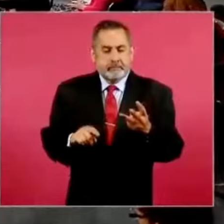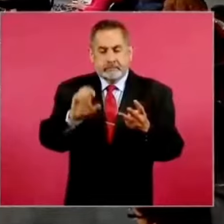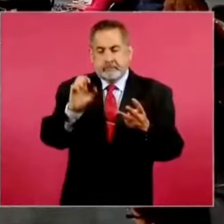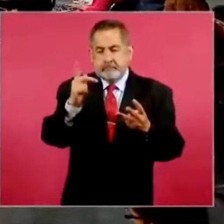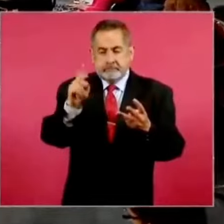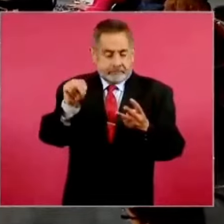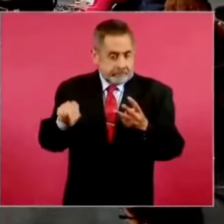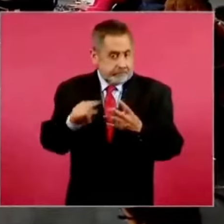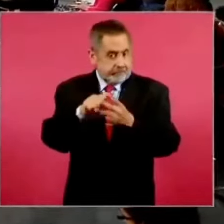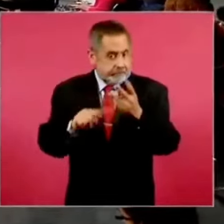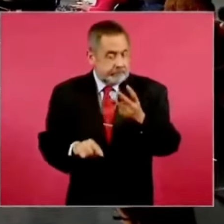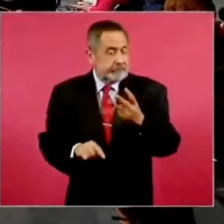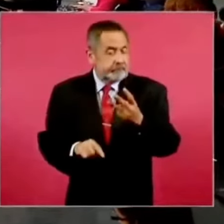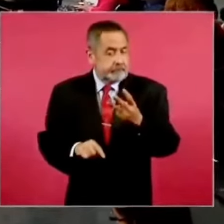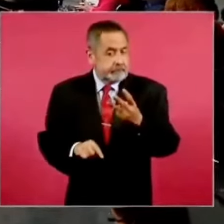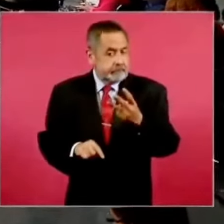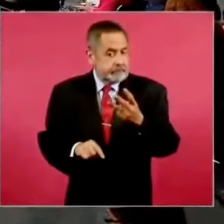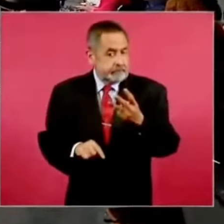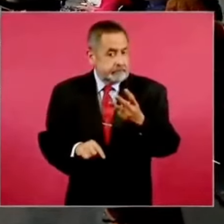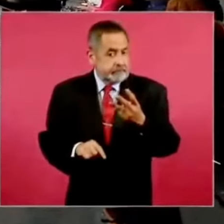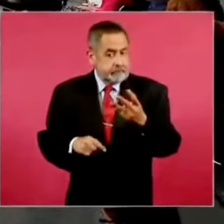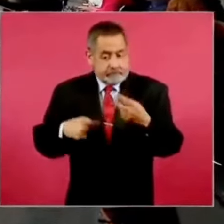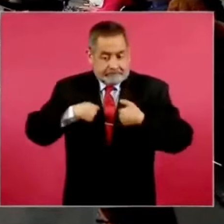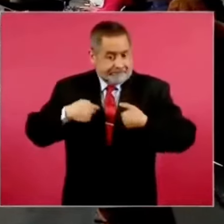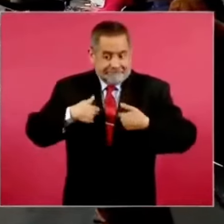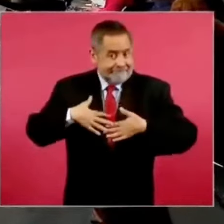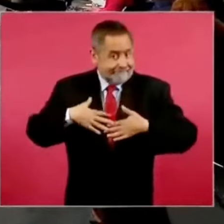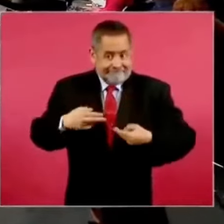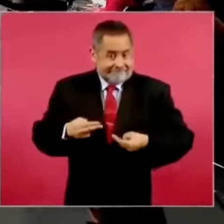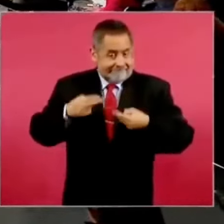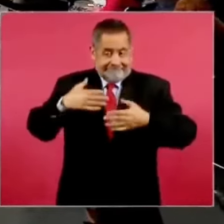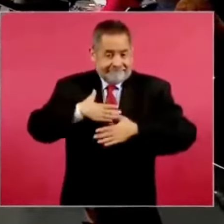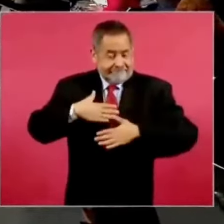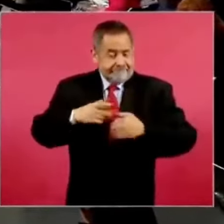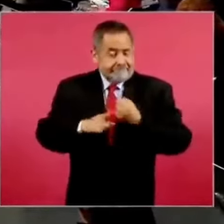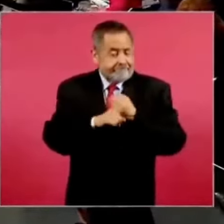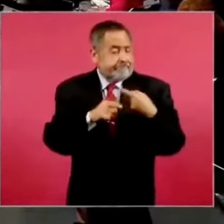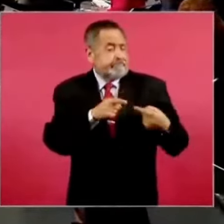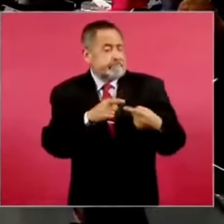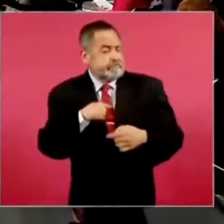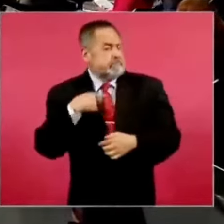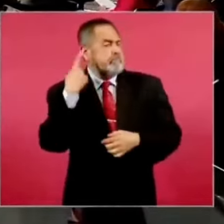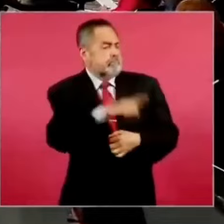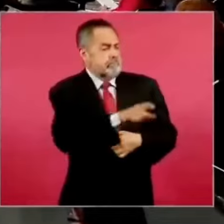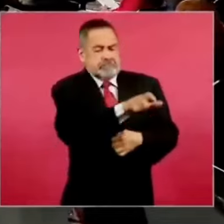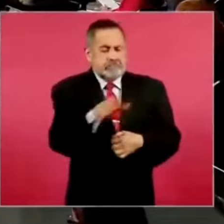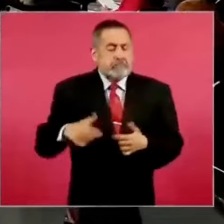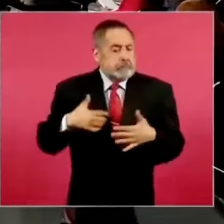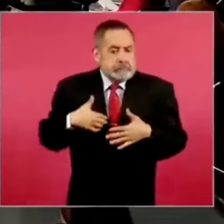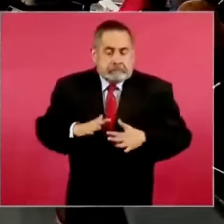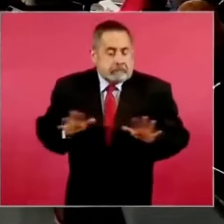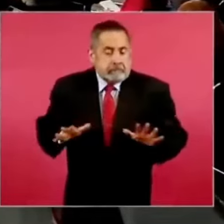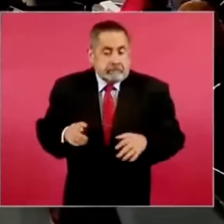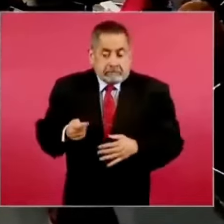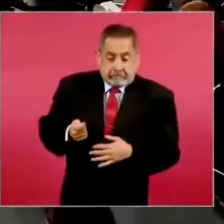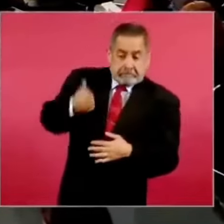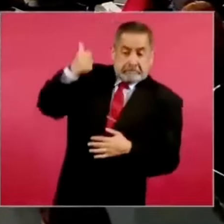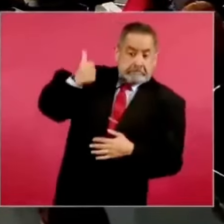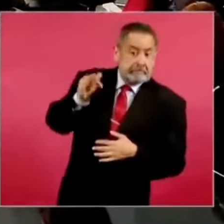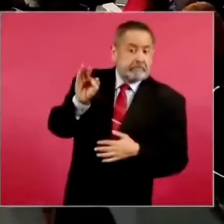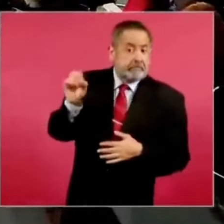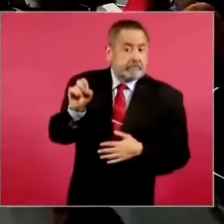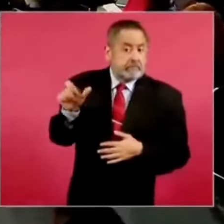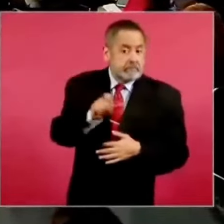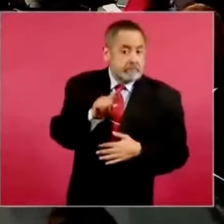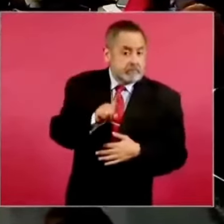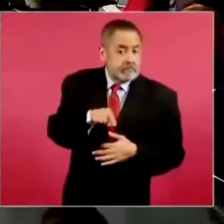Peña. ¿Sí? No es de nosotros, o sea, no surgió con nuestro gobierno. Entonces